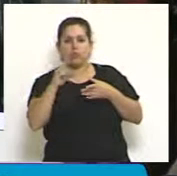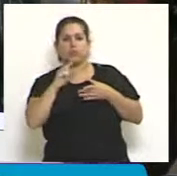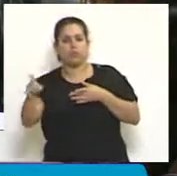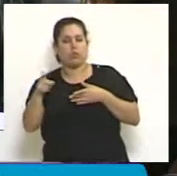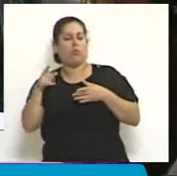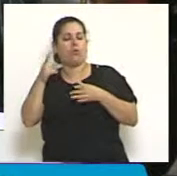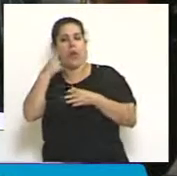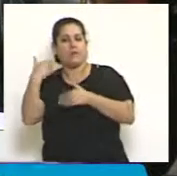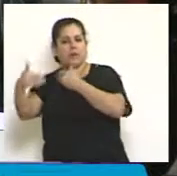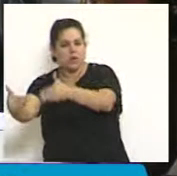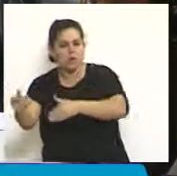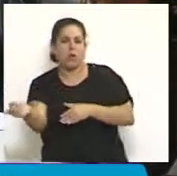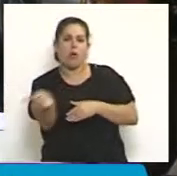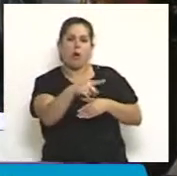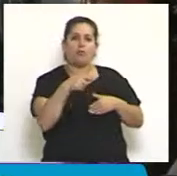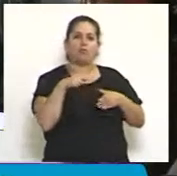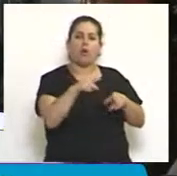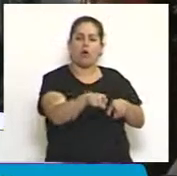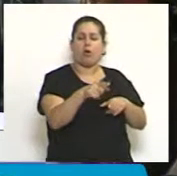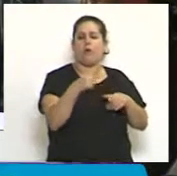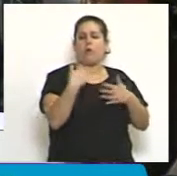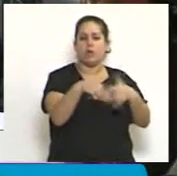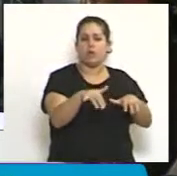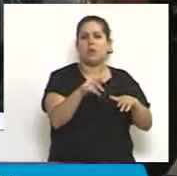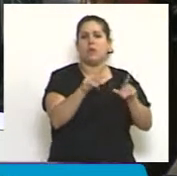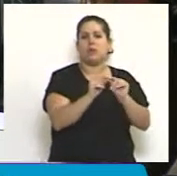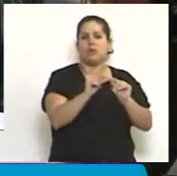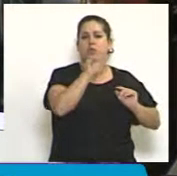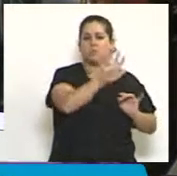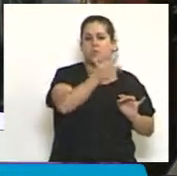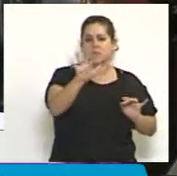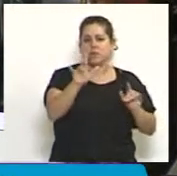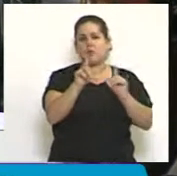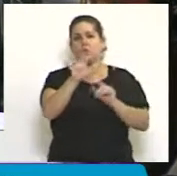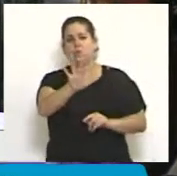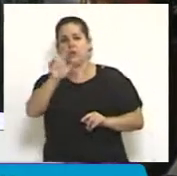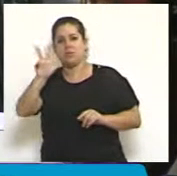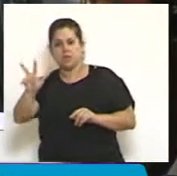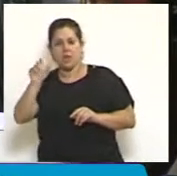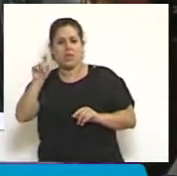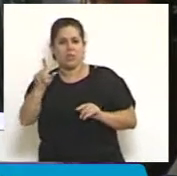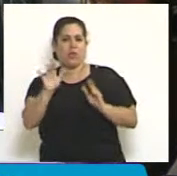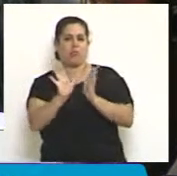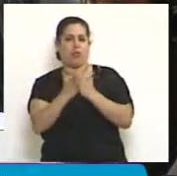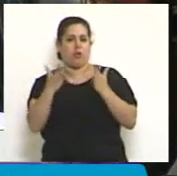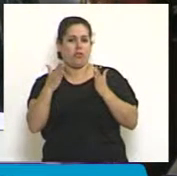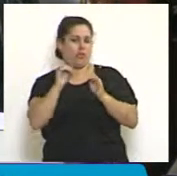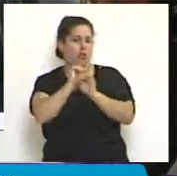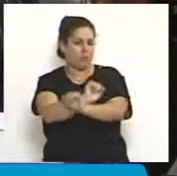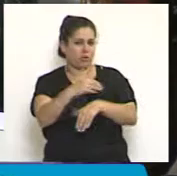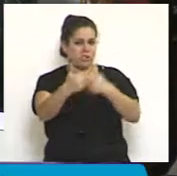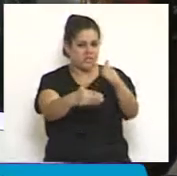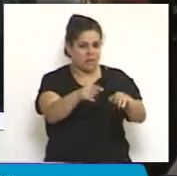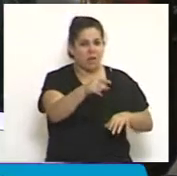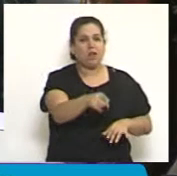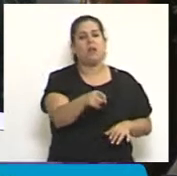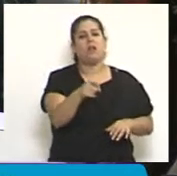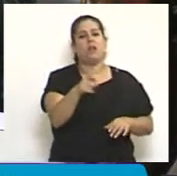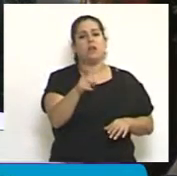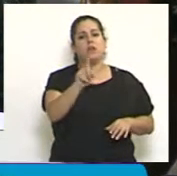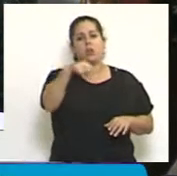Rosario, Posadas, Resistencia, Tucumán, Córdoba, Mendoza, General Roca, Comodoro Rivadavia, Bahía Blanca, San Martín, La